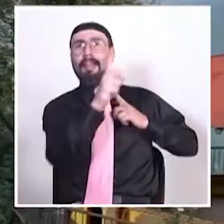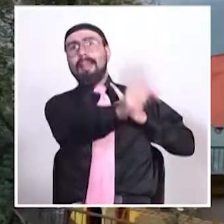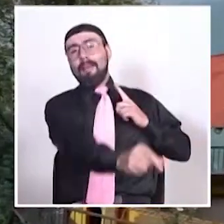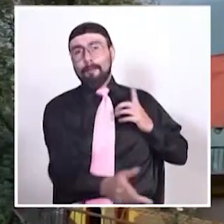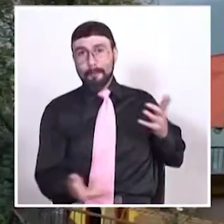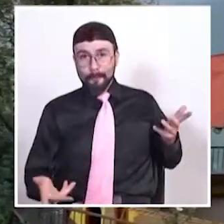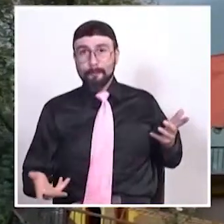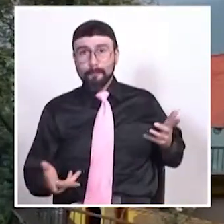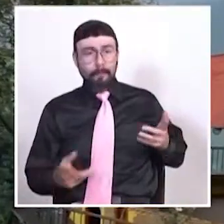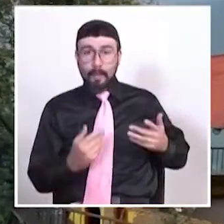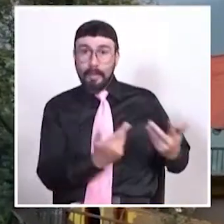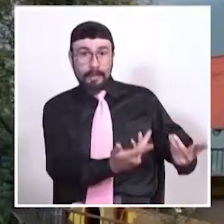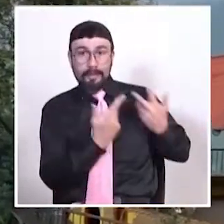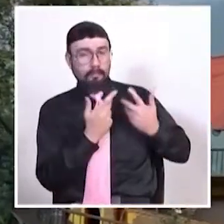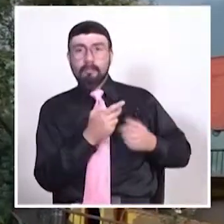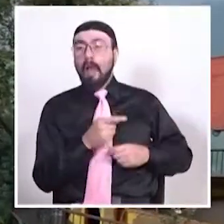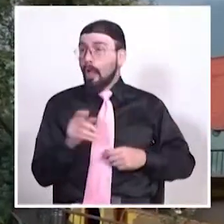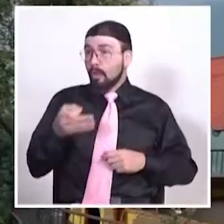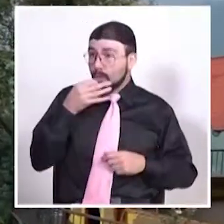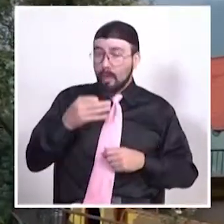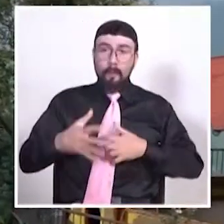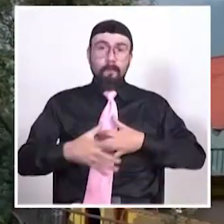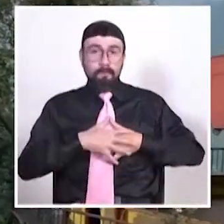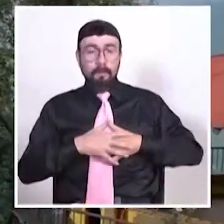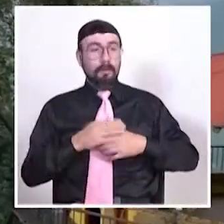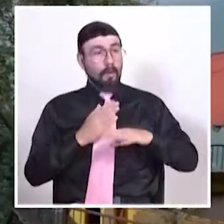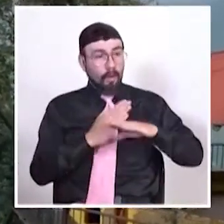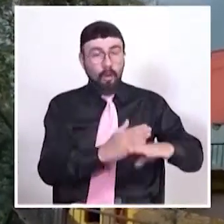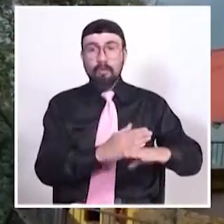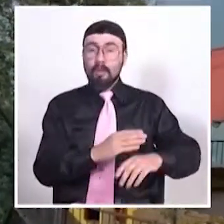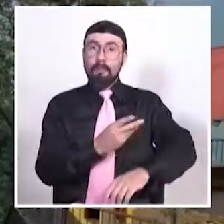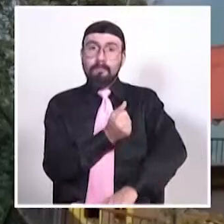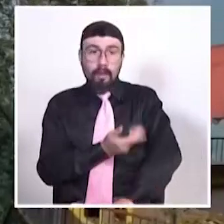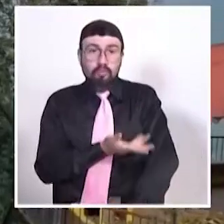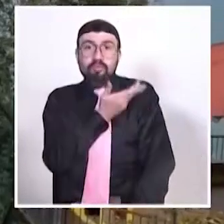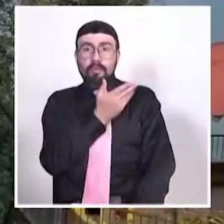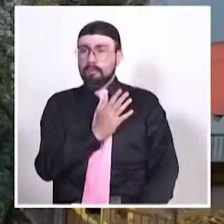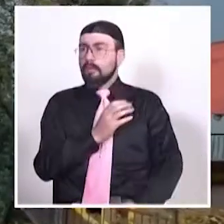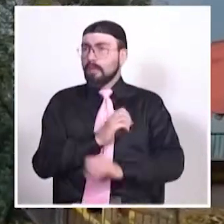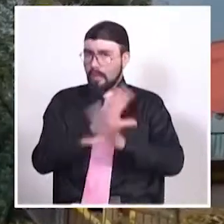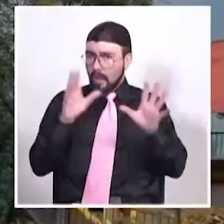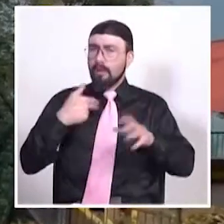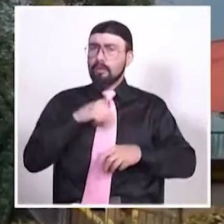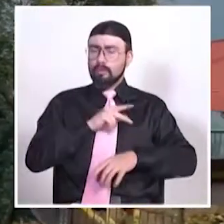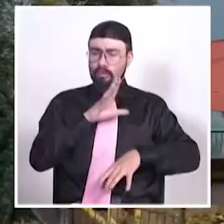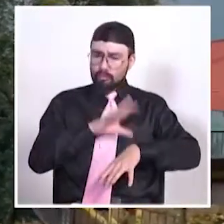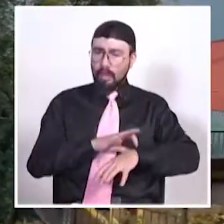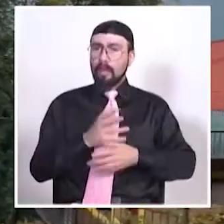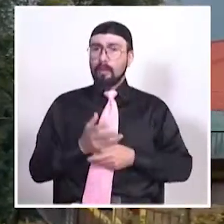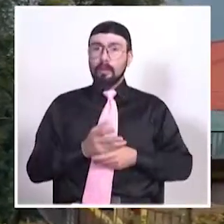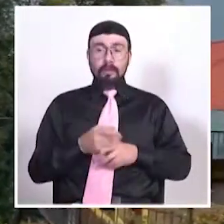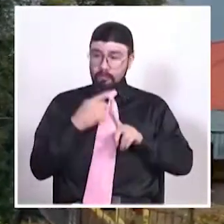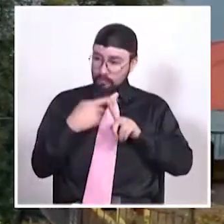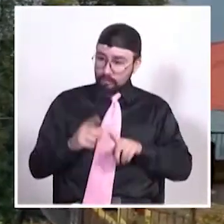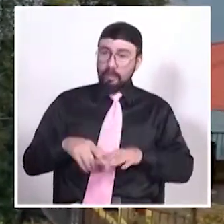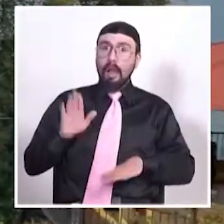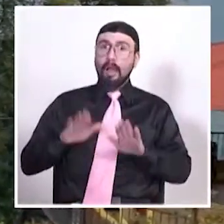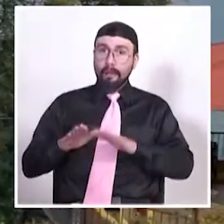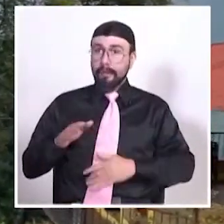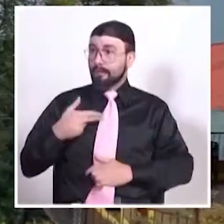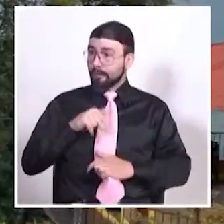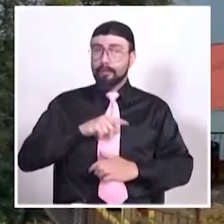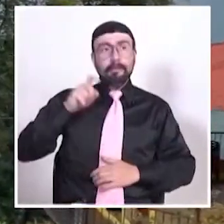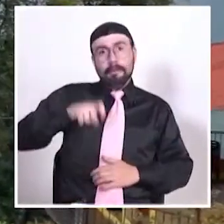nos enseñaron antiinflamatorios, antihipertensivos, y claro que somos médicos, y en muchas ocasiones tenemos